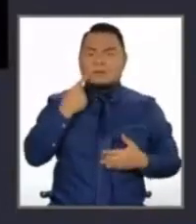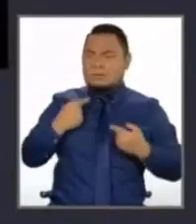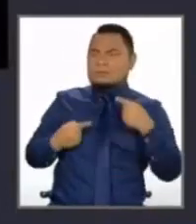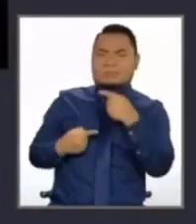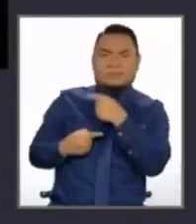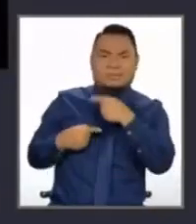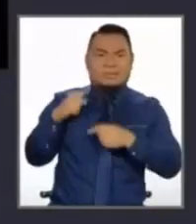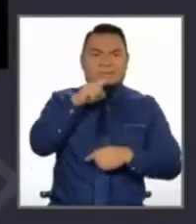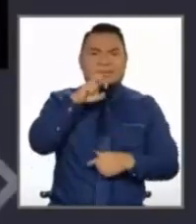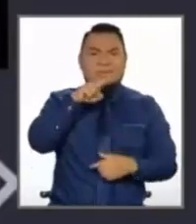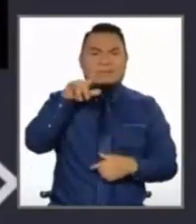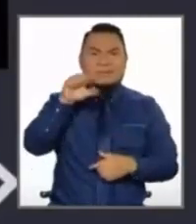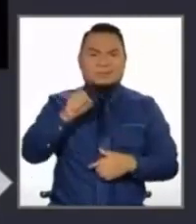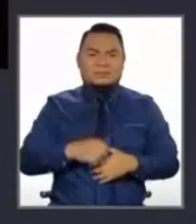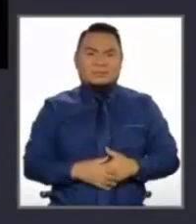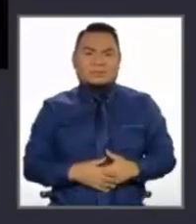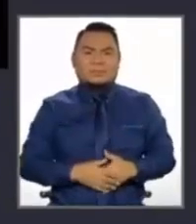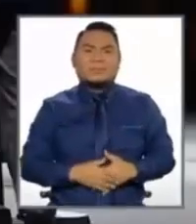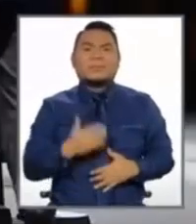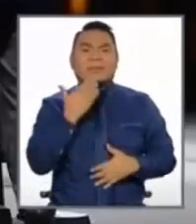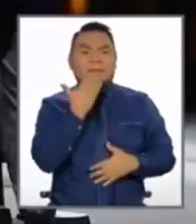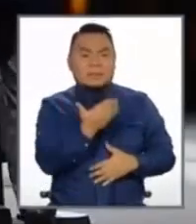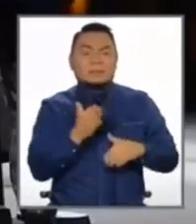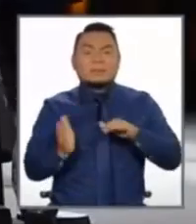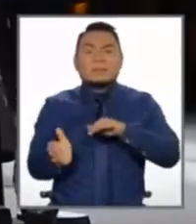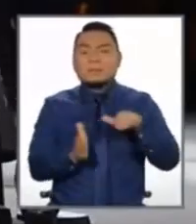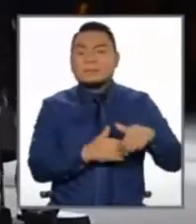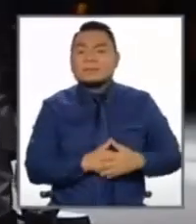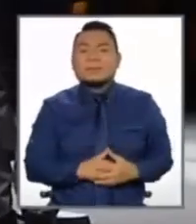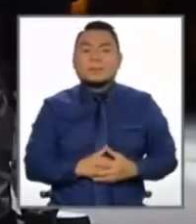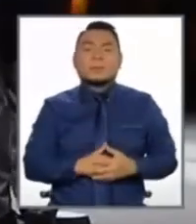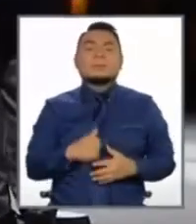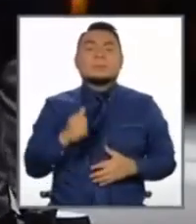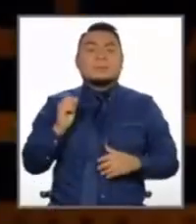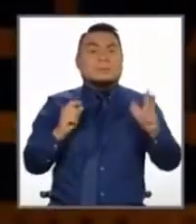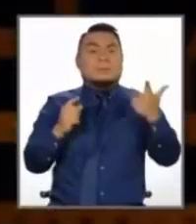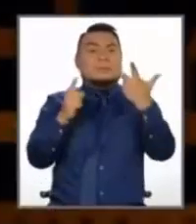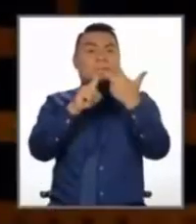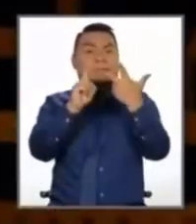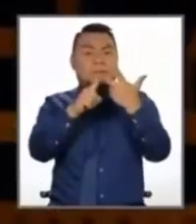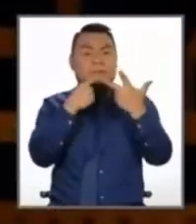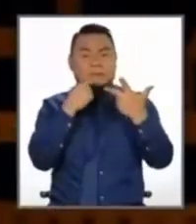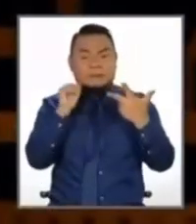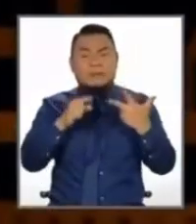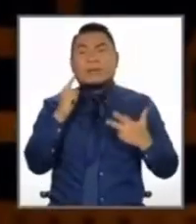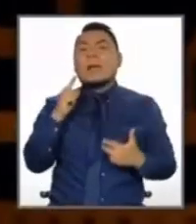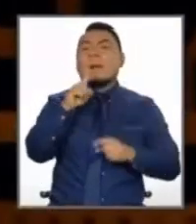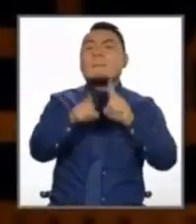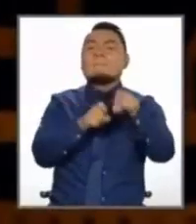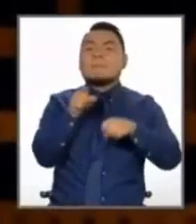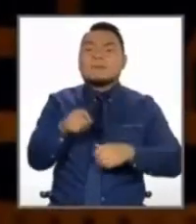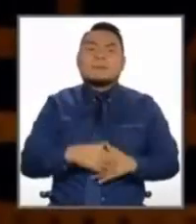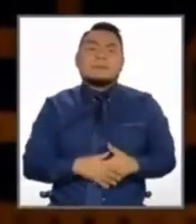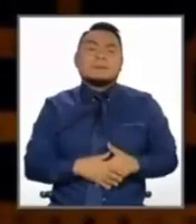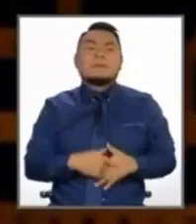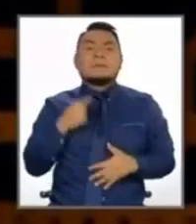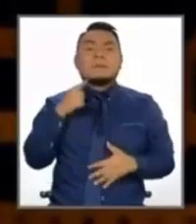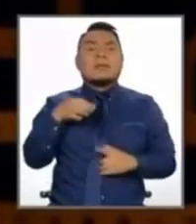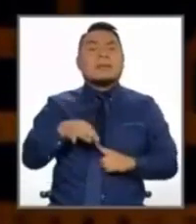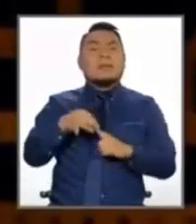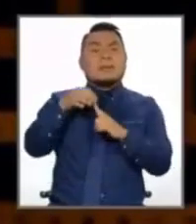señor Ceballos. Gracias. Ahora pasamos a una tercera estación, que es de la pregunta de